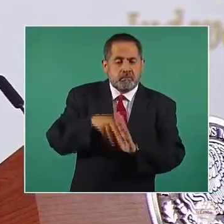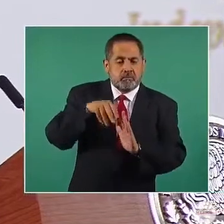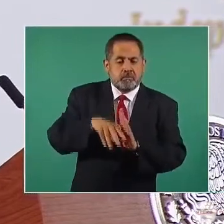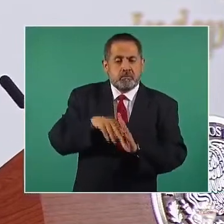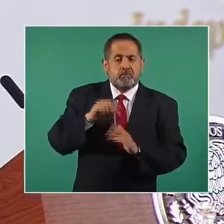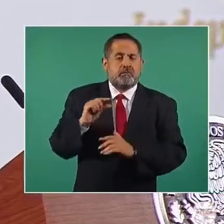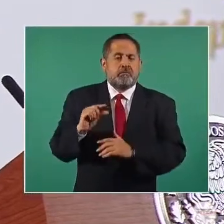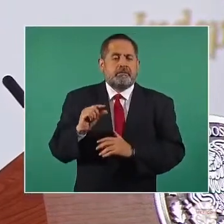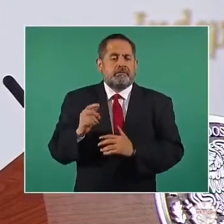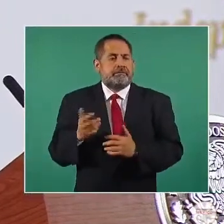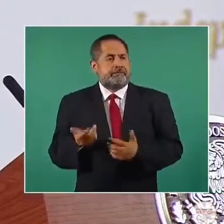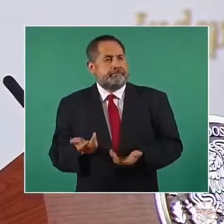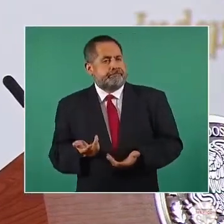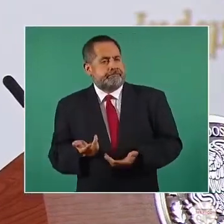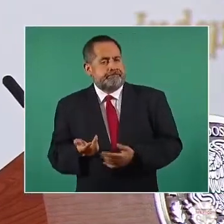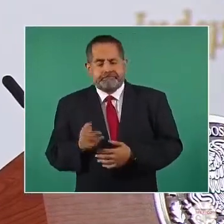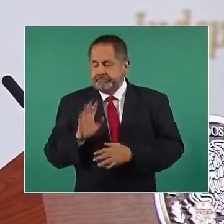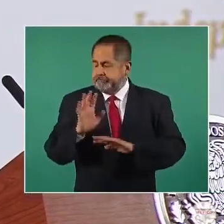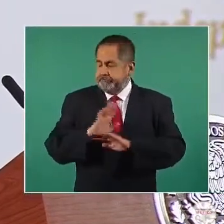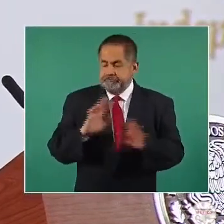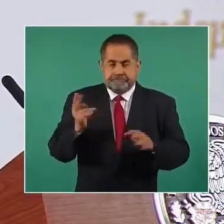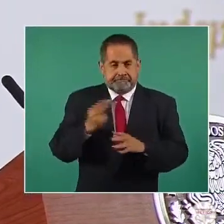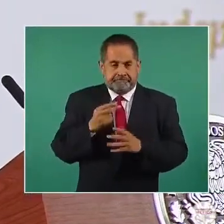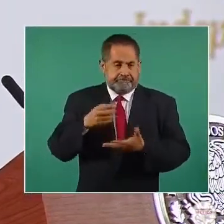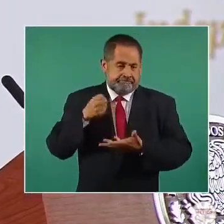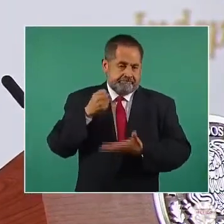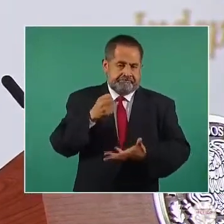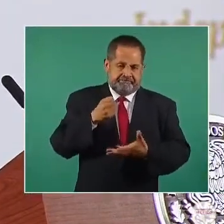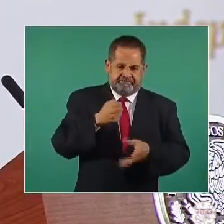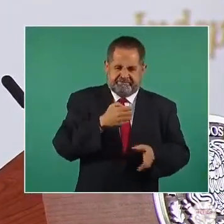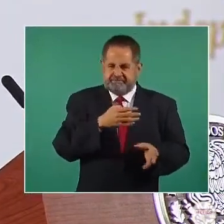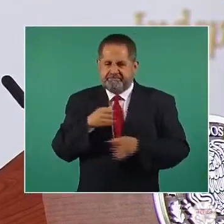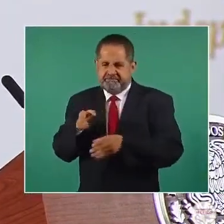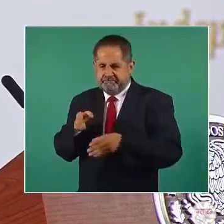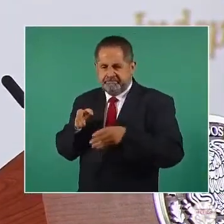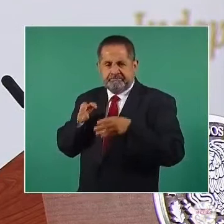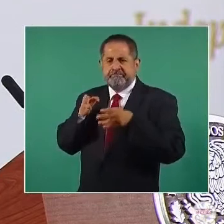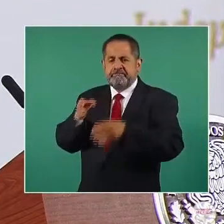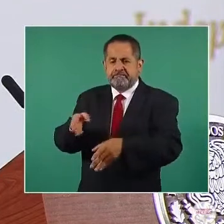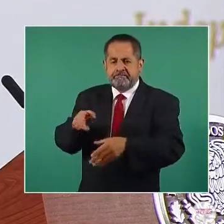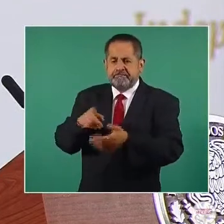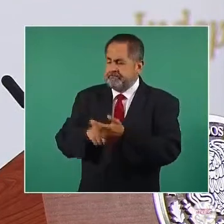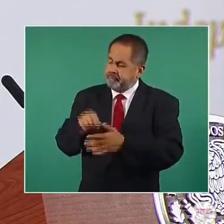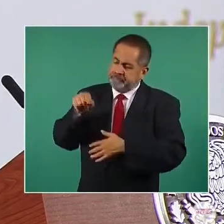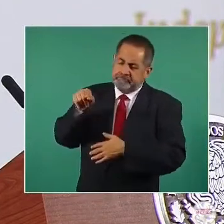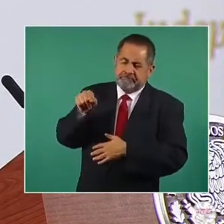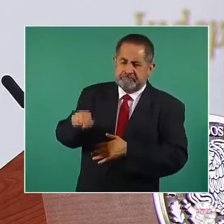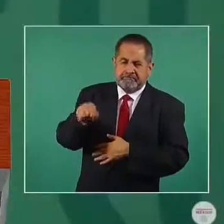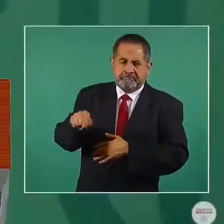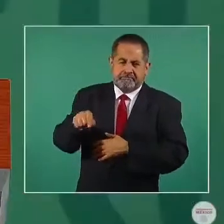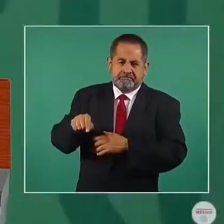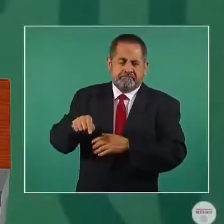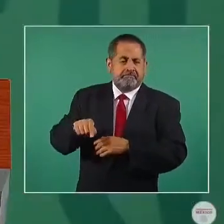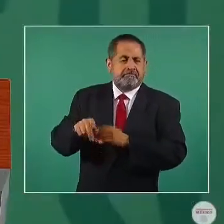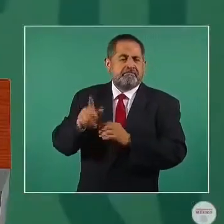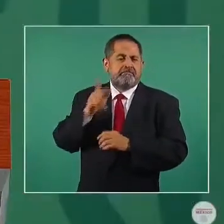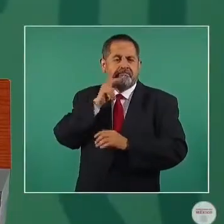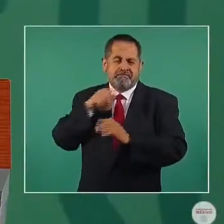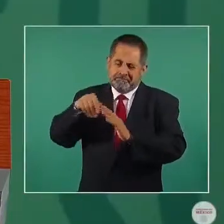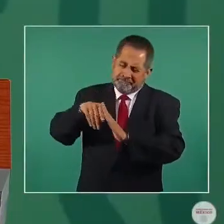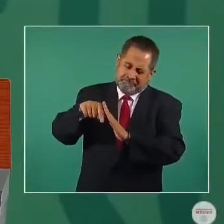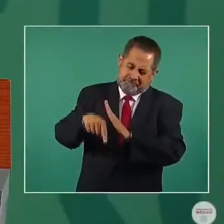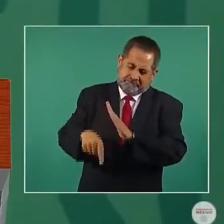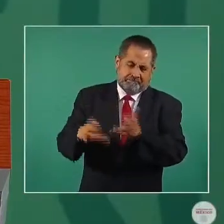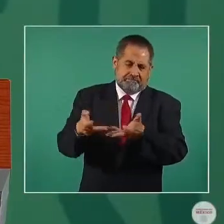¿Qué hicimos nosotros? La inversión la orientamos donde está el petróleo,